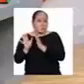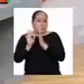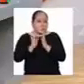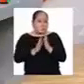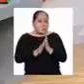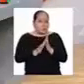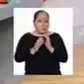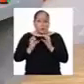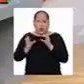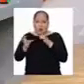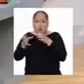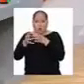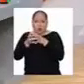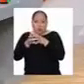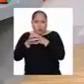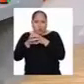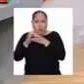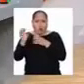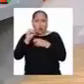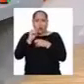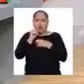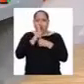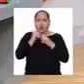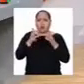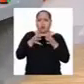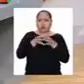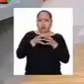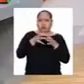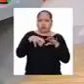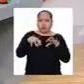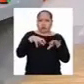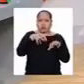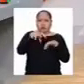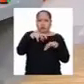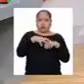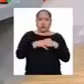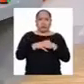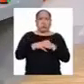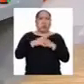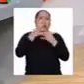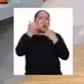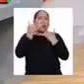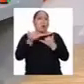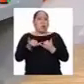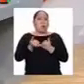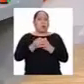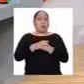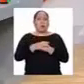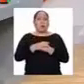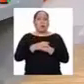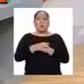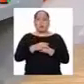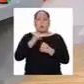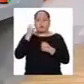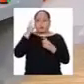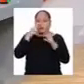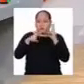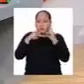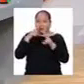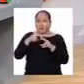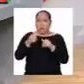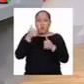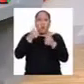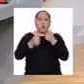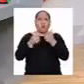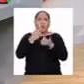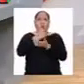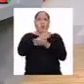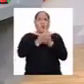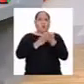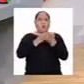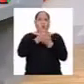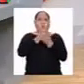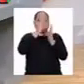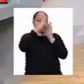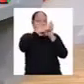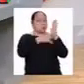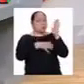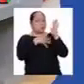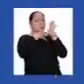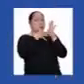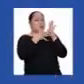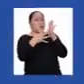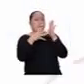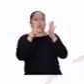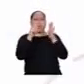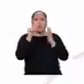con agrupados o no agrupados. Y ahora nos toca identificar los elementos de una tabla de